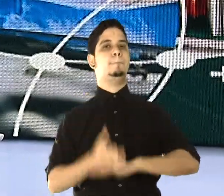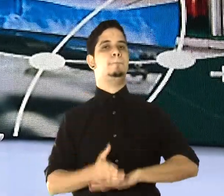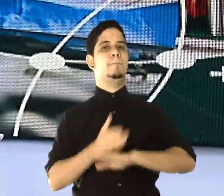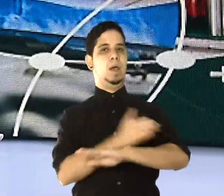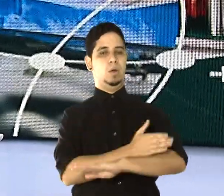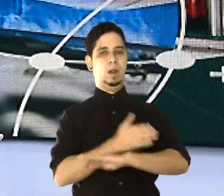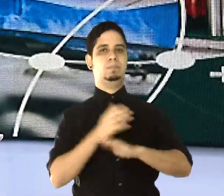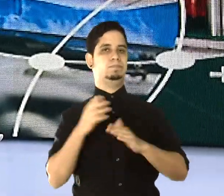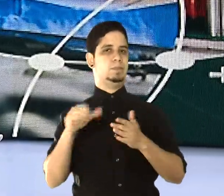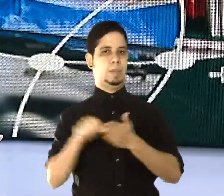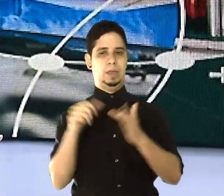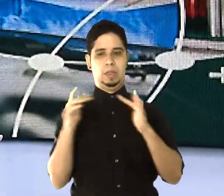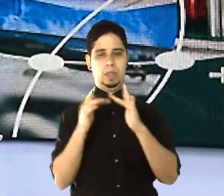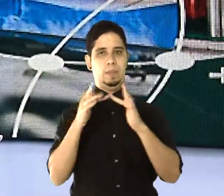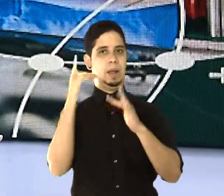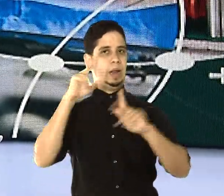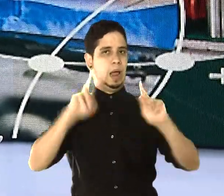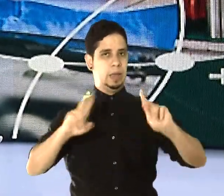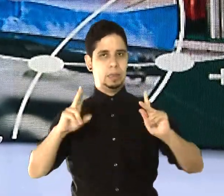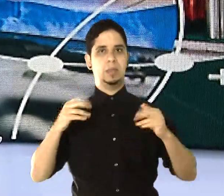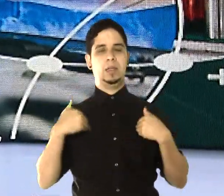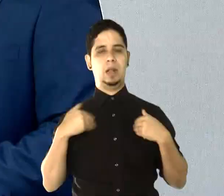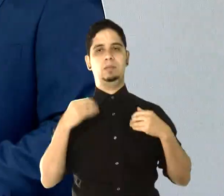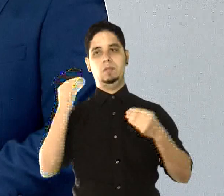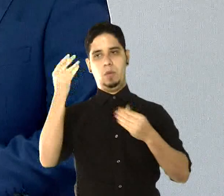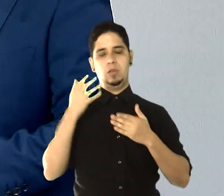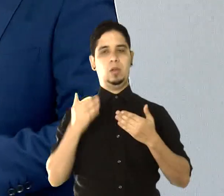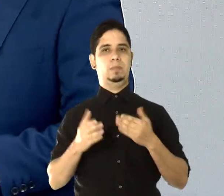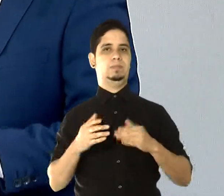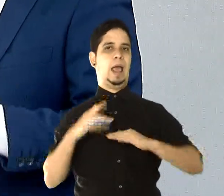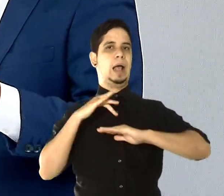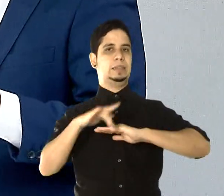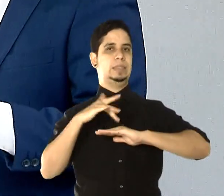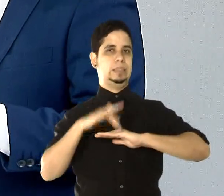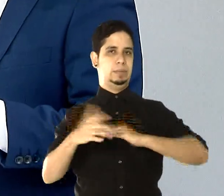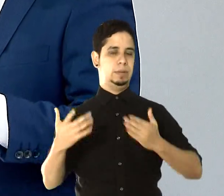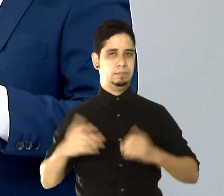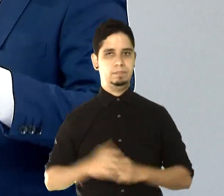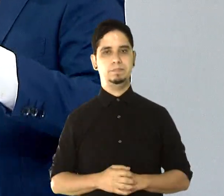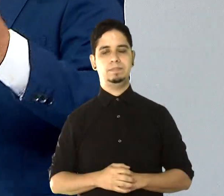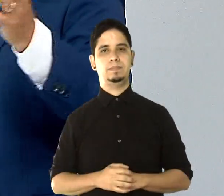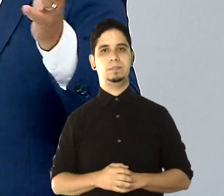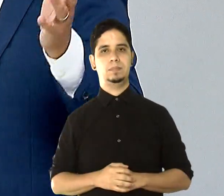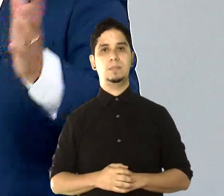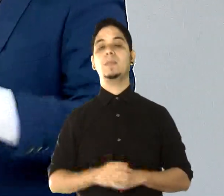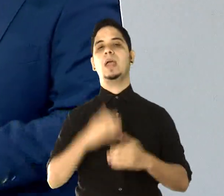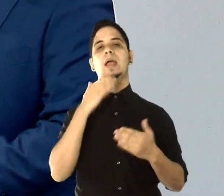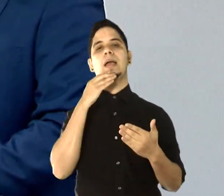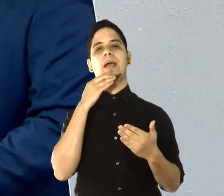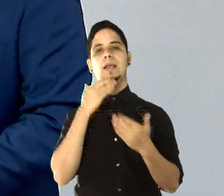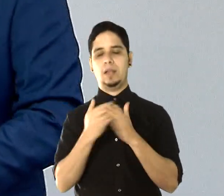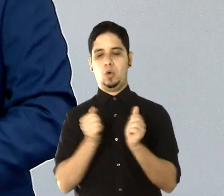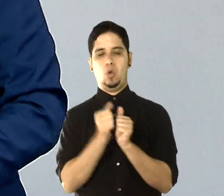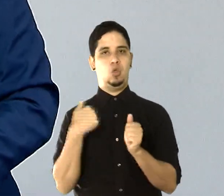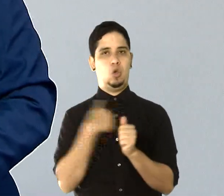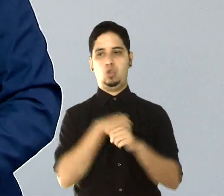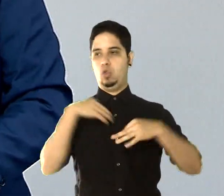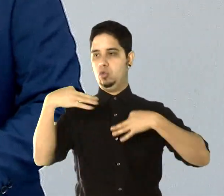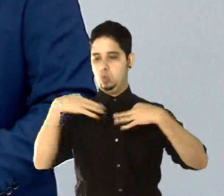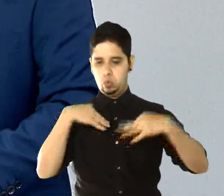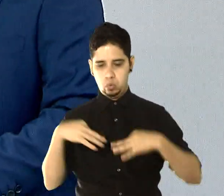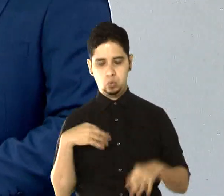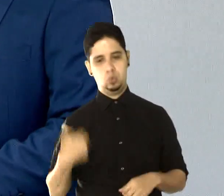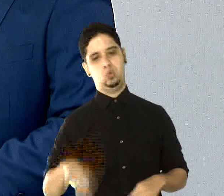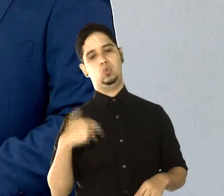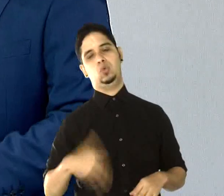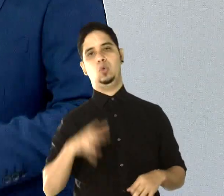tenga esa información a la mano y sea certera. Muchas gracias, Manuel Lavoy, por estar con nosotros y explicarnos todos estos proyectos porque en verdad